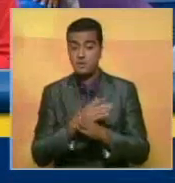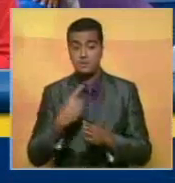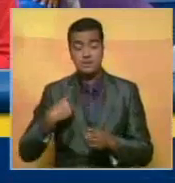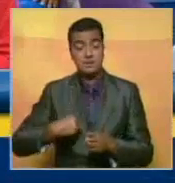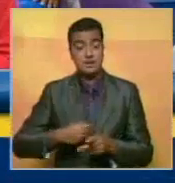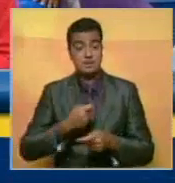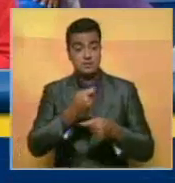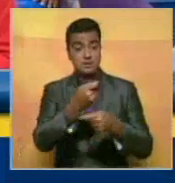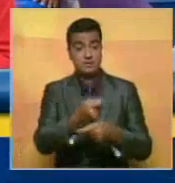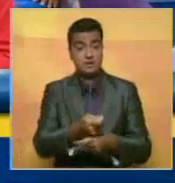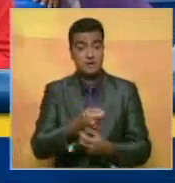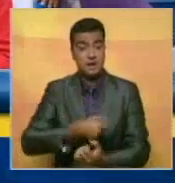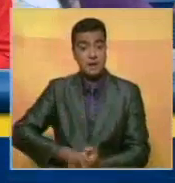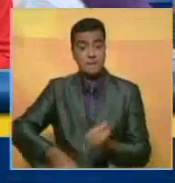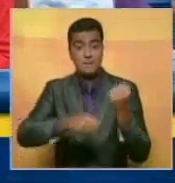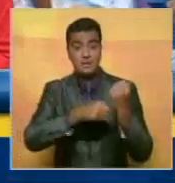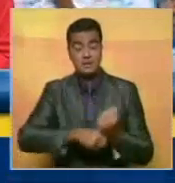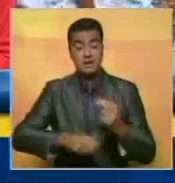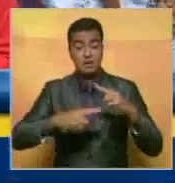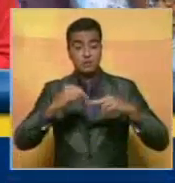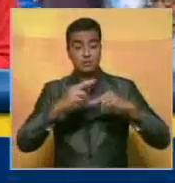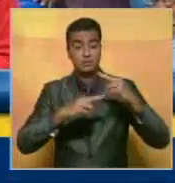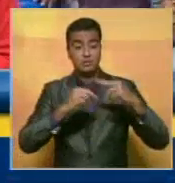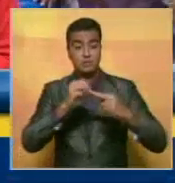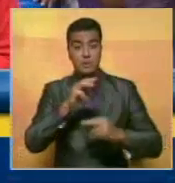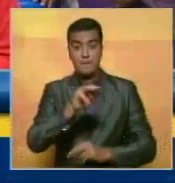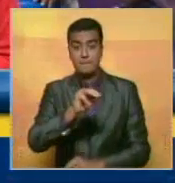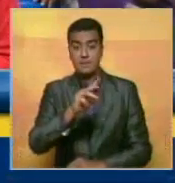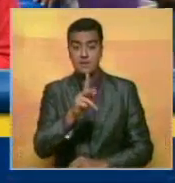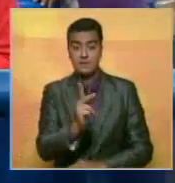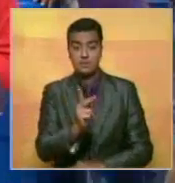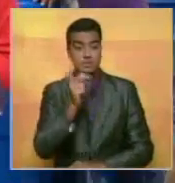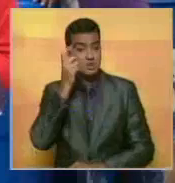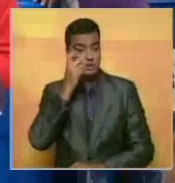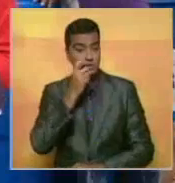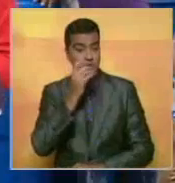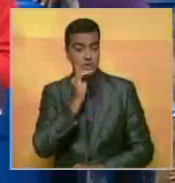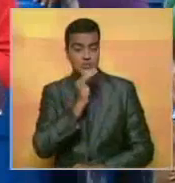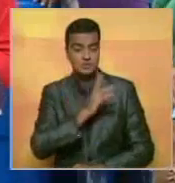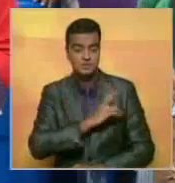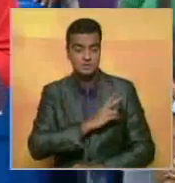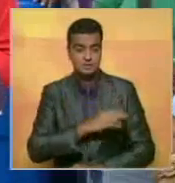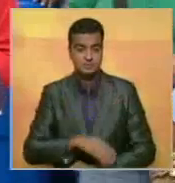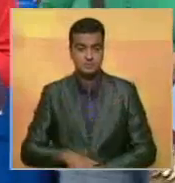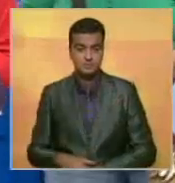el certificado de materiales de construcción. Desde el municipio Sucre, Marieta Puche, Noticiero Venevisión.